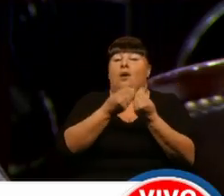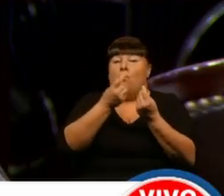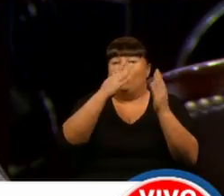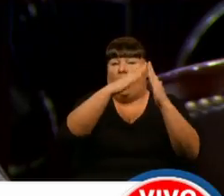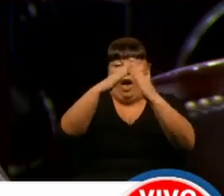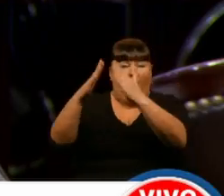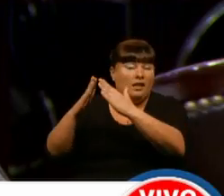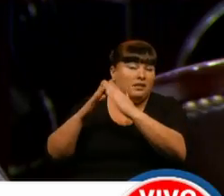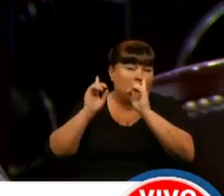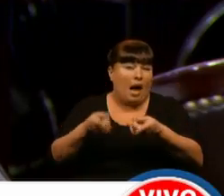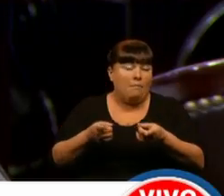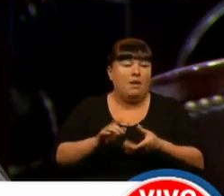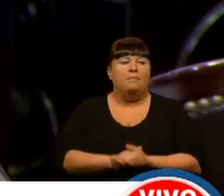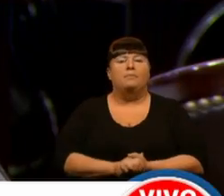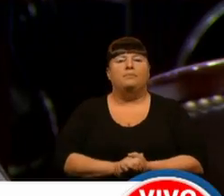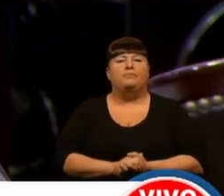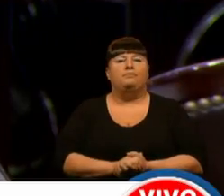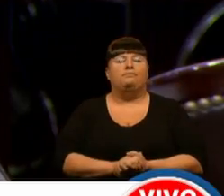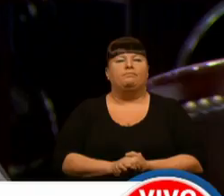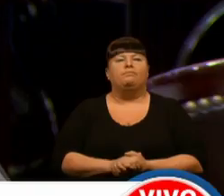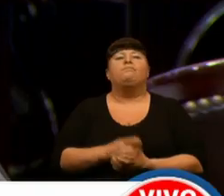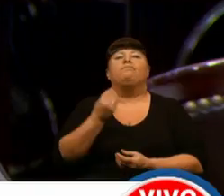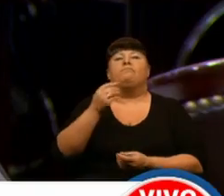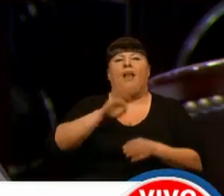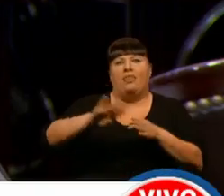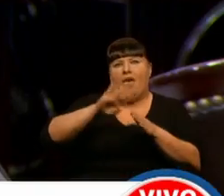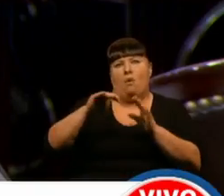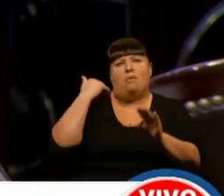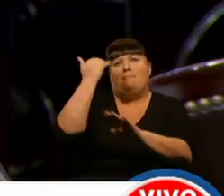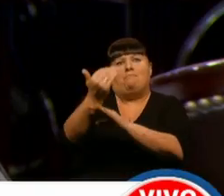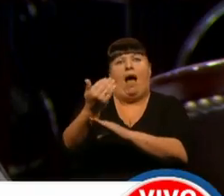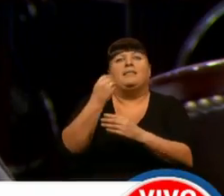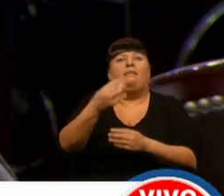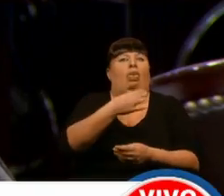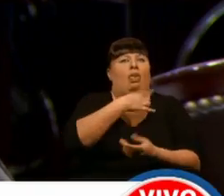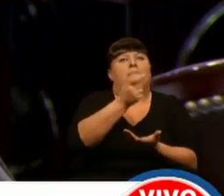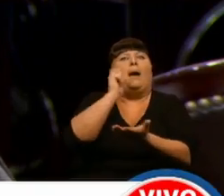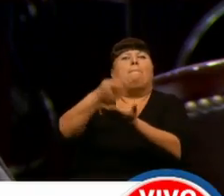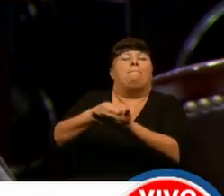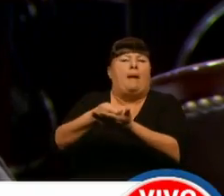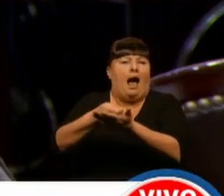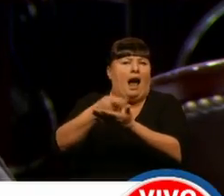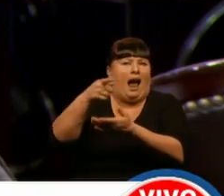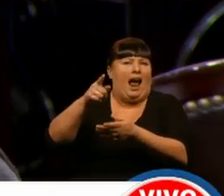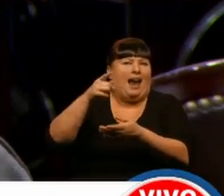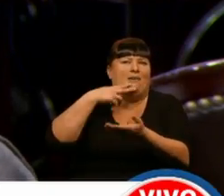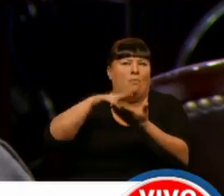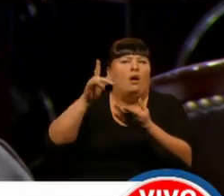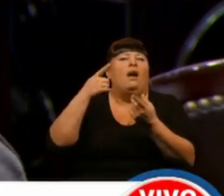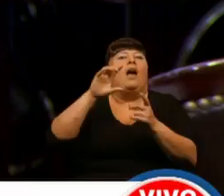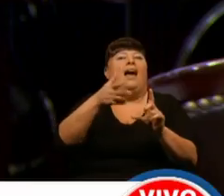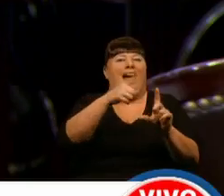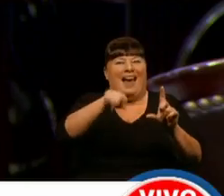hogares llegaron fundamentalmente a endeudarse para poder pagar e incluso a perder los